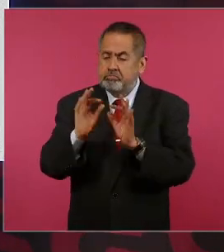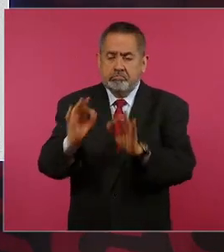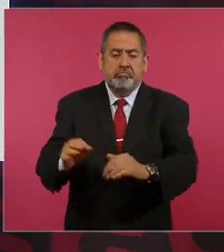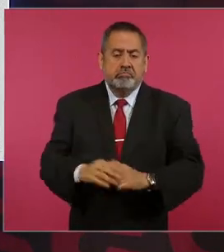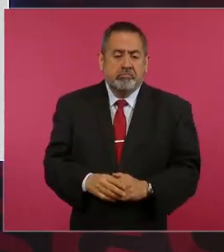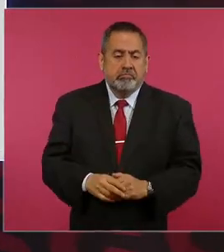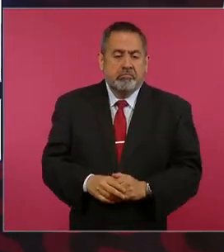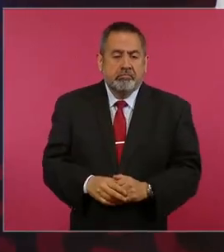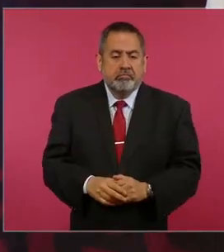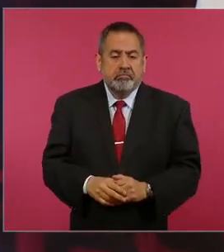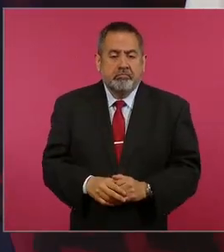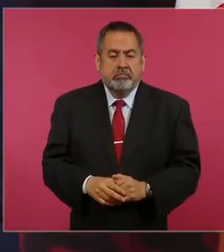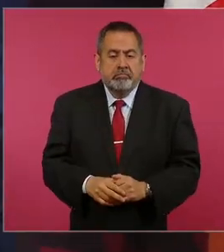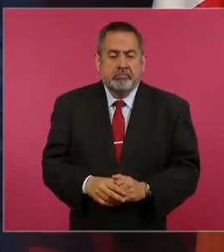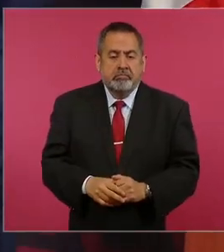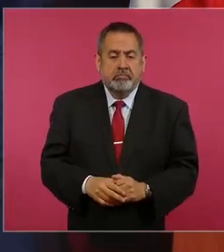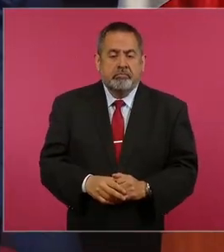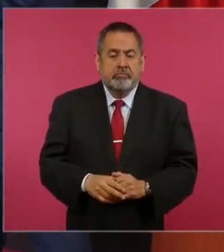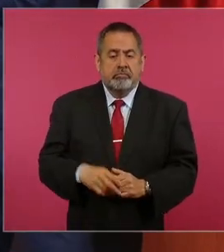pero